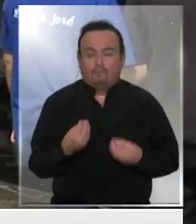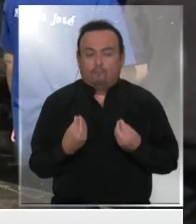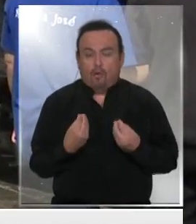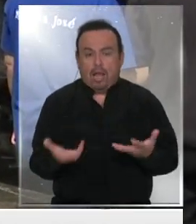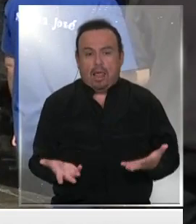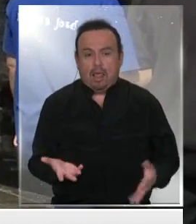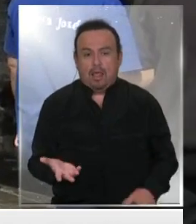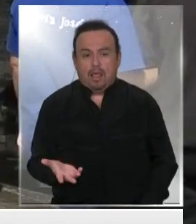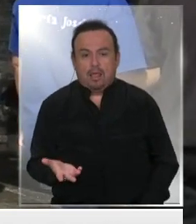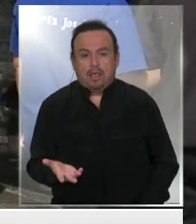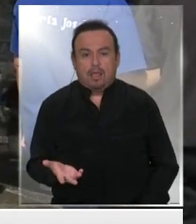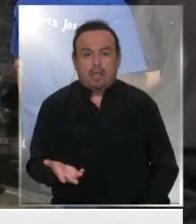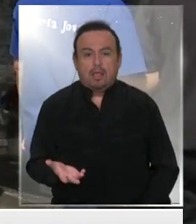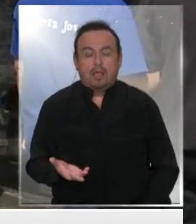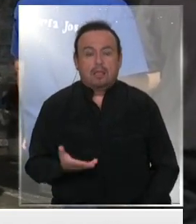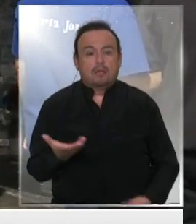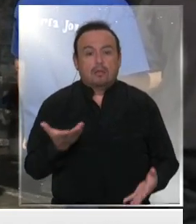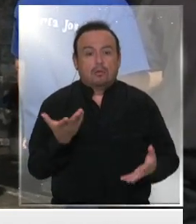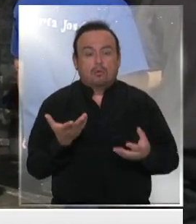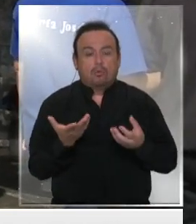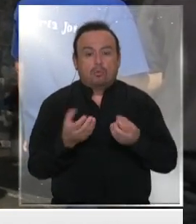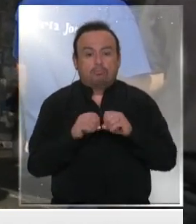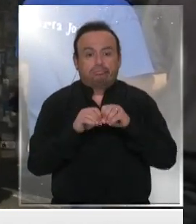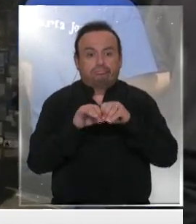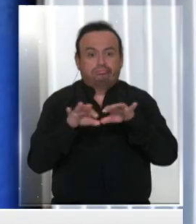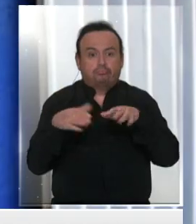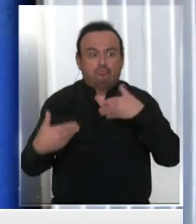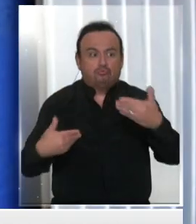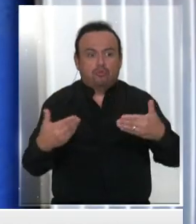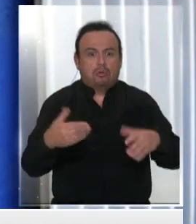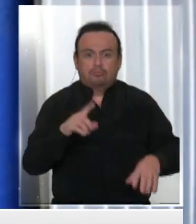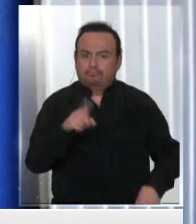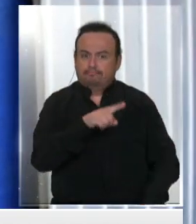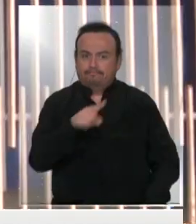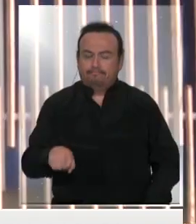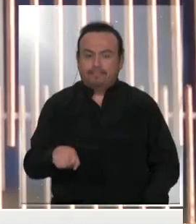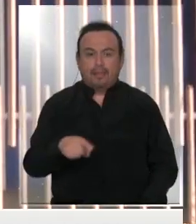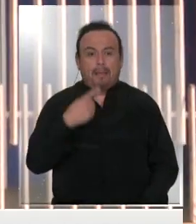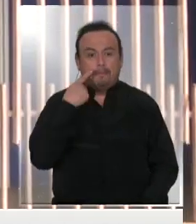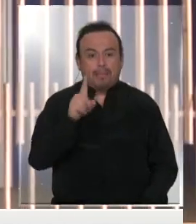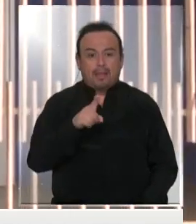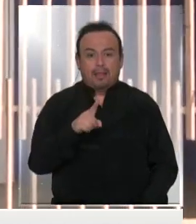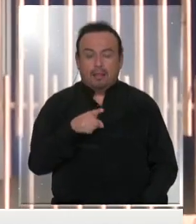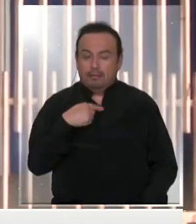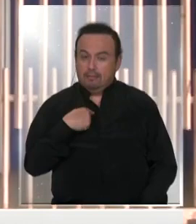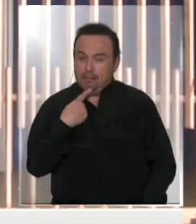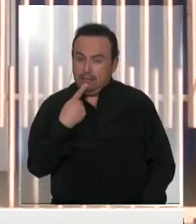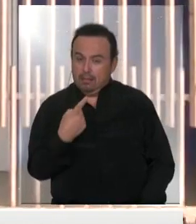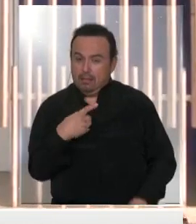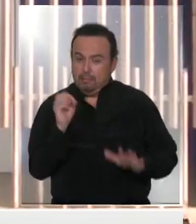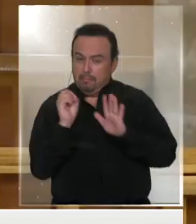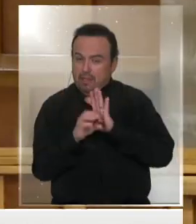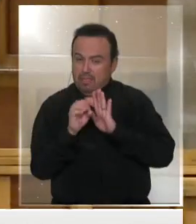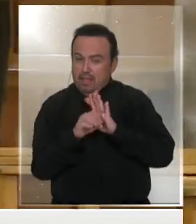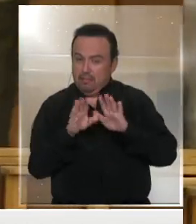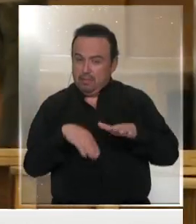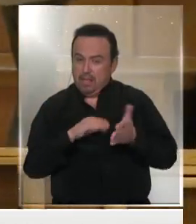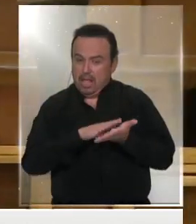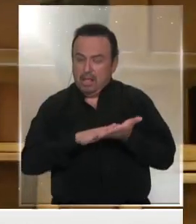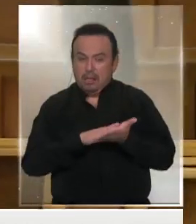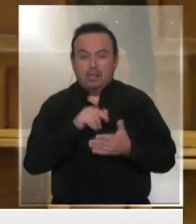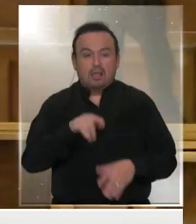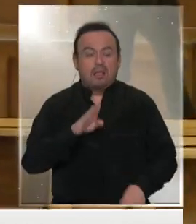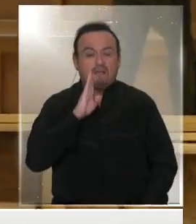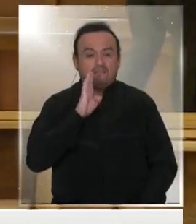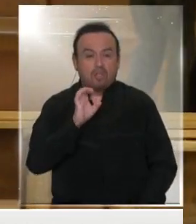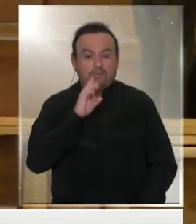caso, para eliminar todo lo que es el contagio. Pero no todos predican con el ejemplo. Tuvo que ser la autoridad sanitaria del Biobío